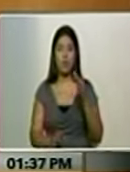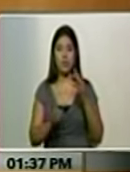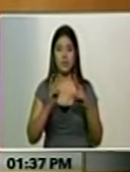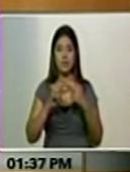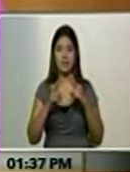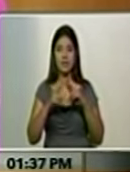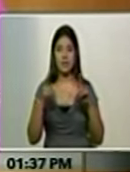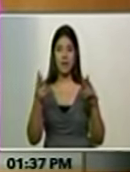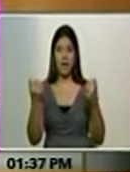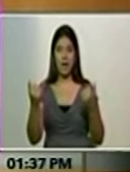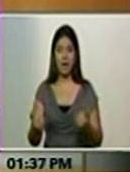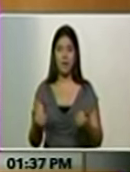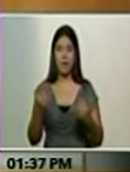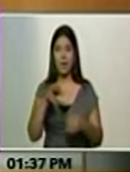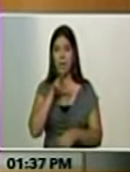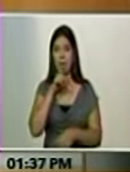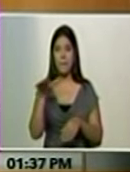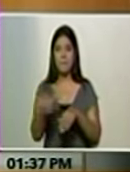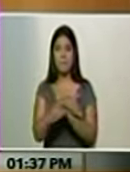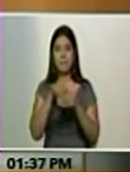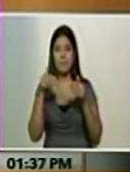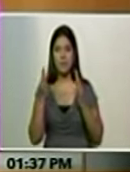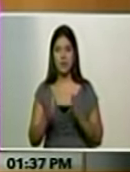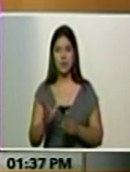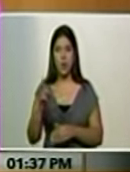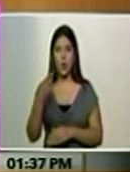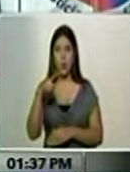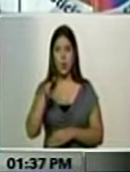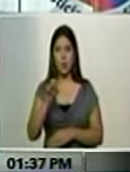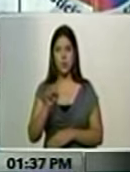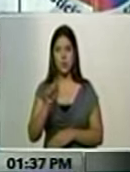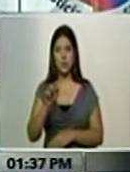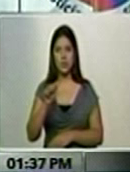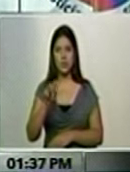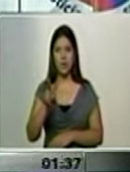Vamos a escuchar de inmediato palabras del ministro Gustavo González López.